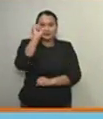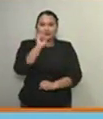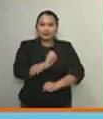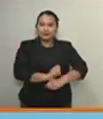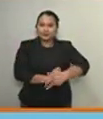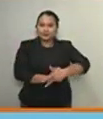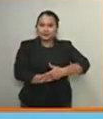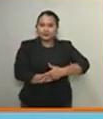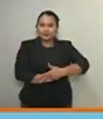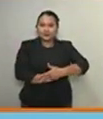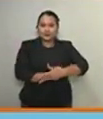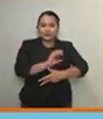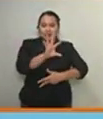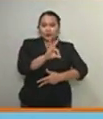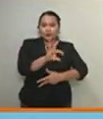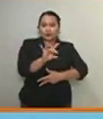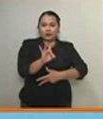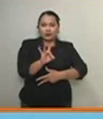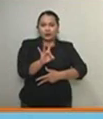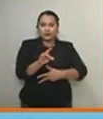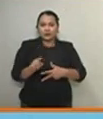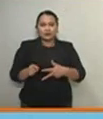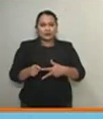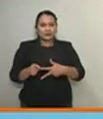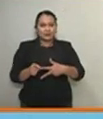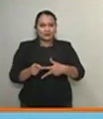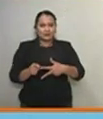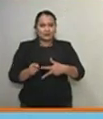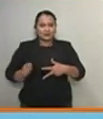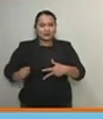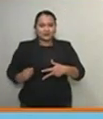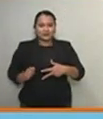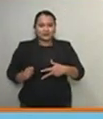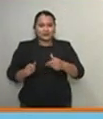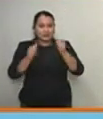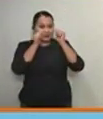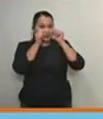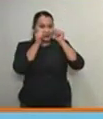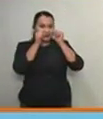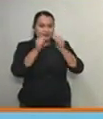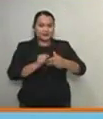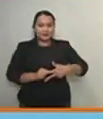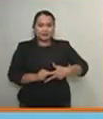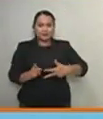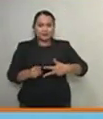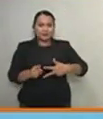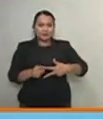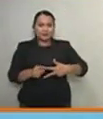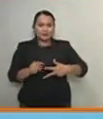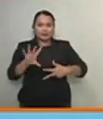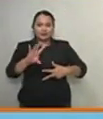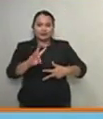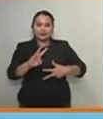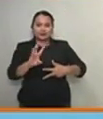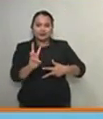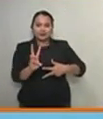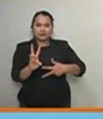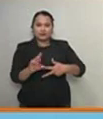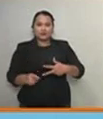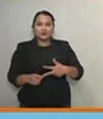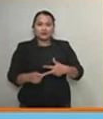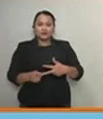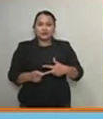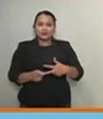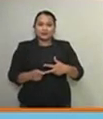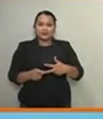Y este es el 98, segundo número ganador. Atentos. Y este es el 76. Tercer y decisivo